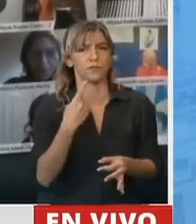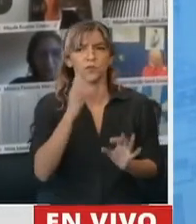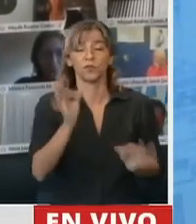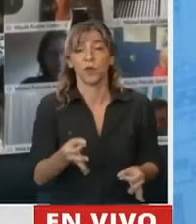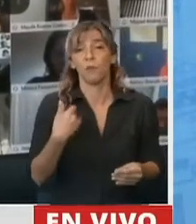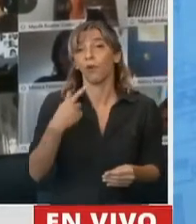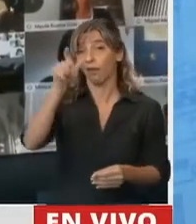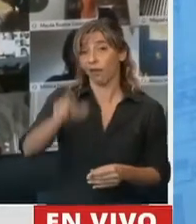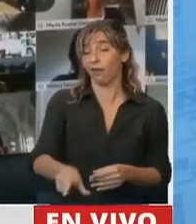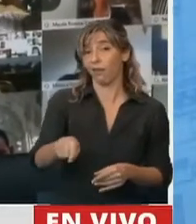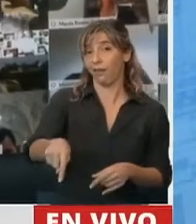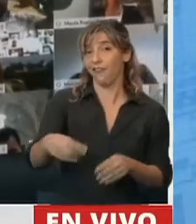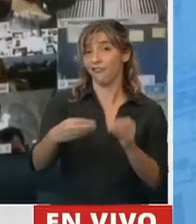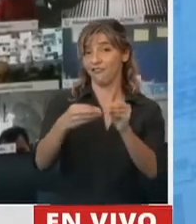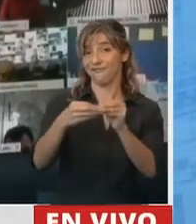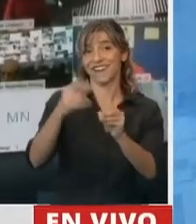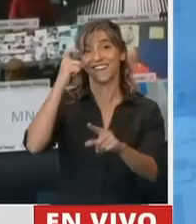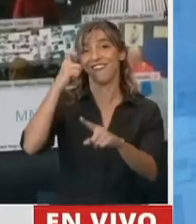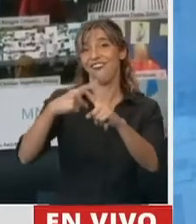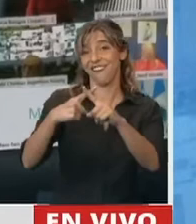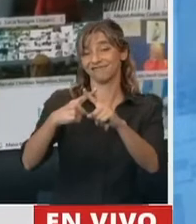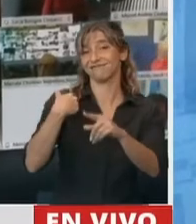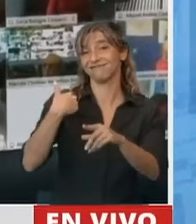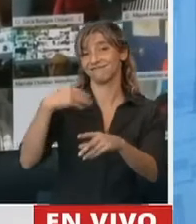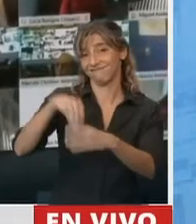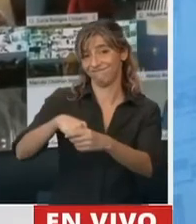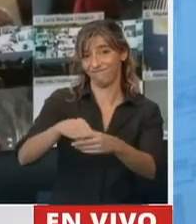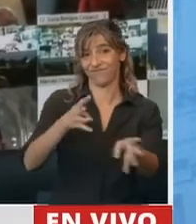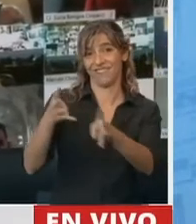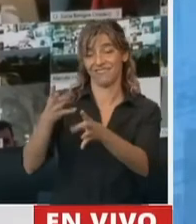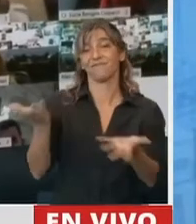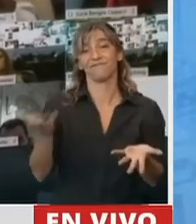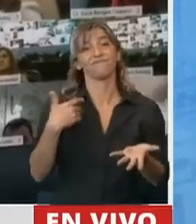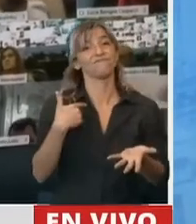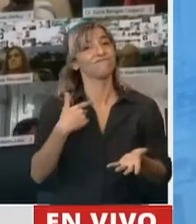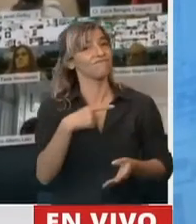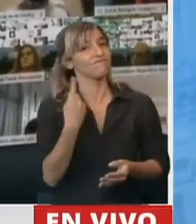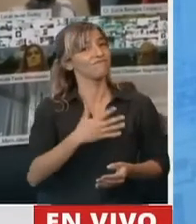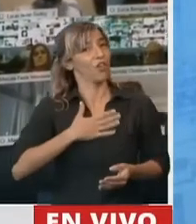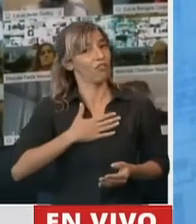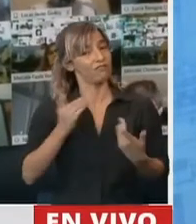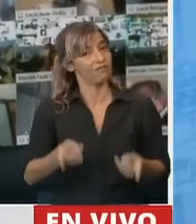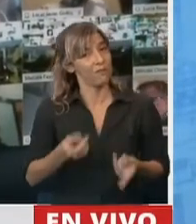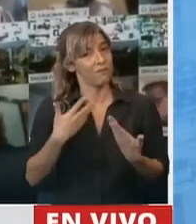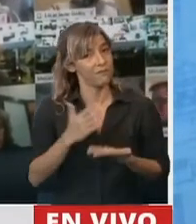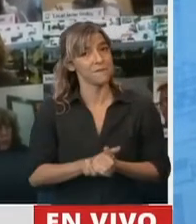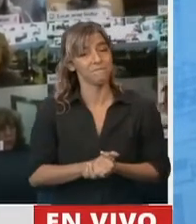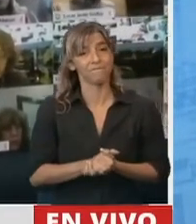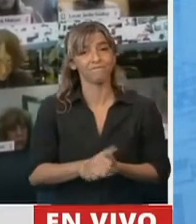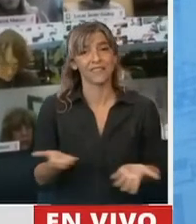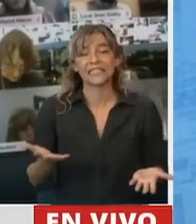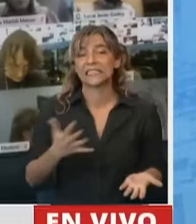dentro de esta casa y creo que es un motivo también de celebración lamentó que se haya desconectado